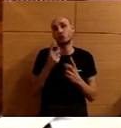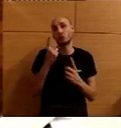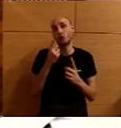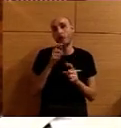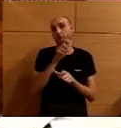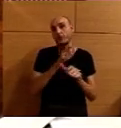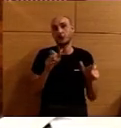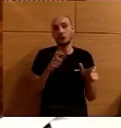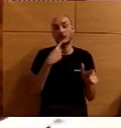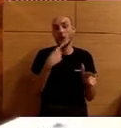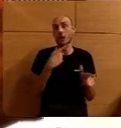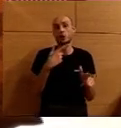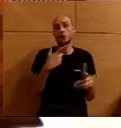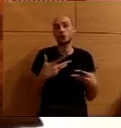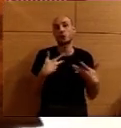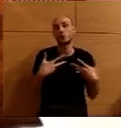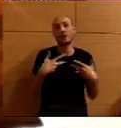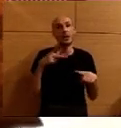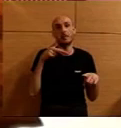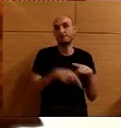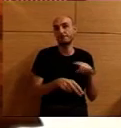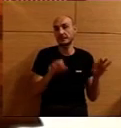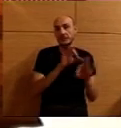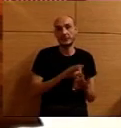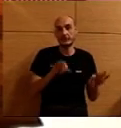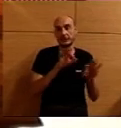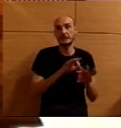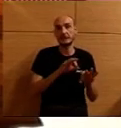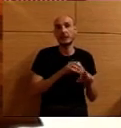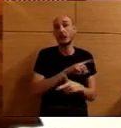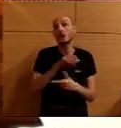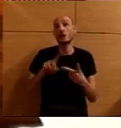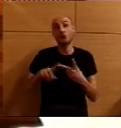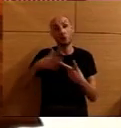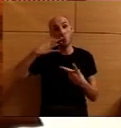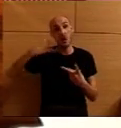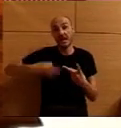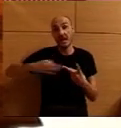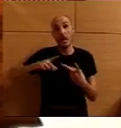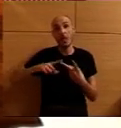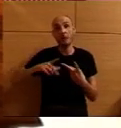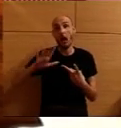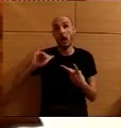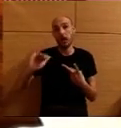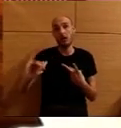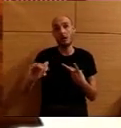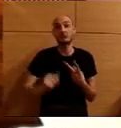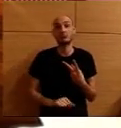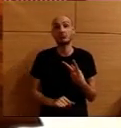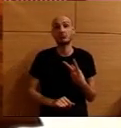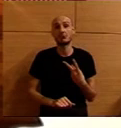porque nadie se le va a cortar la luz. Y otra, que a lo mejor posiblemente sea la realidad. Cuando usted ha